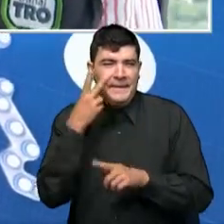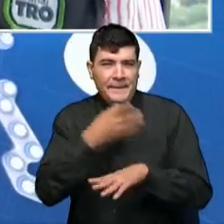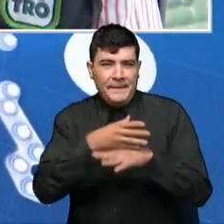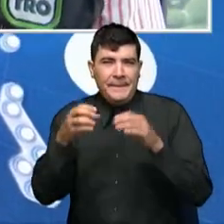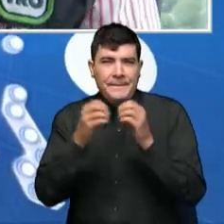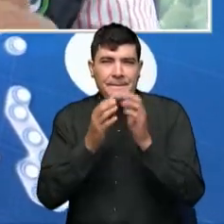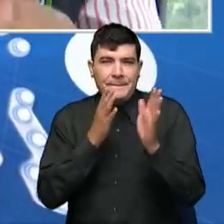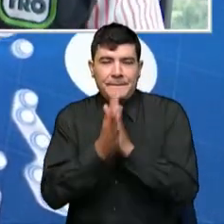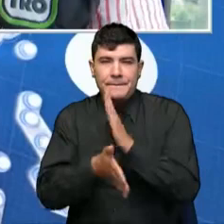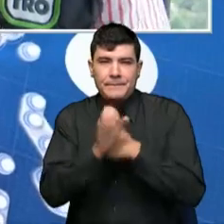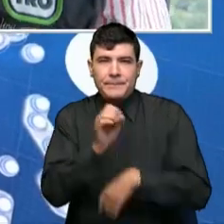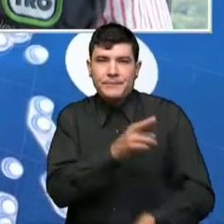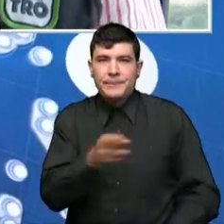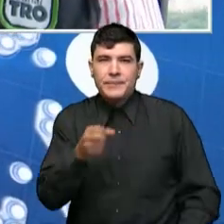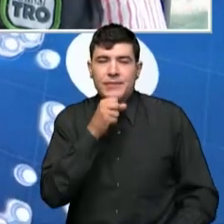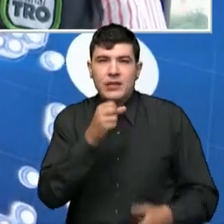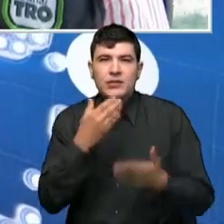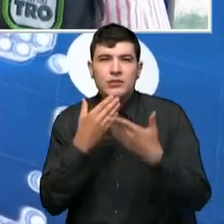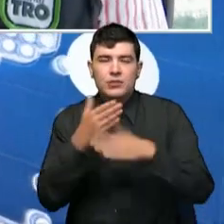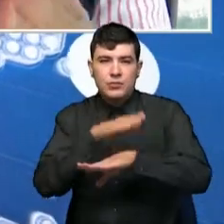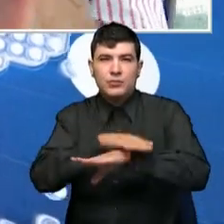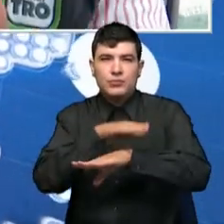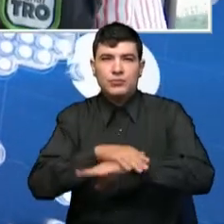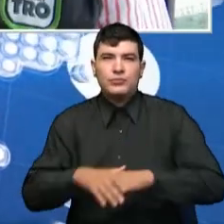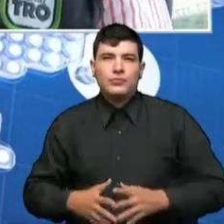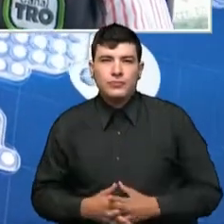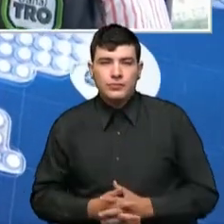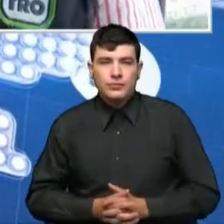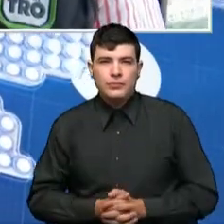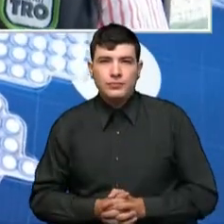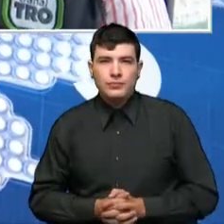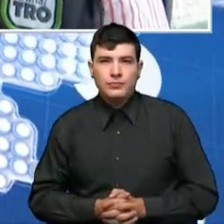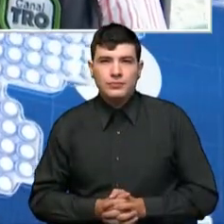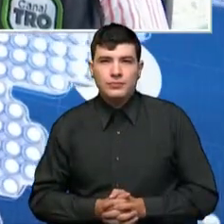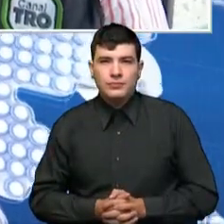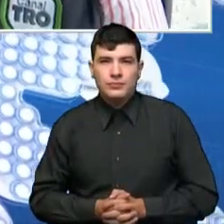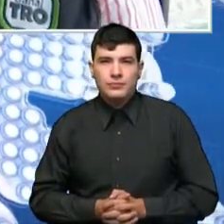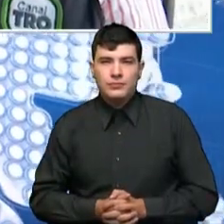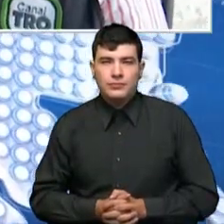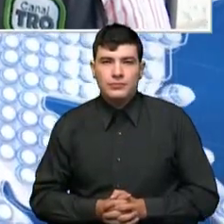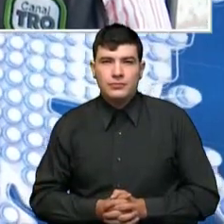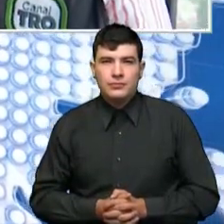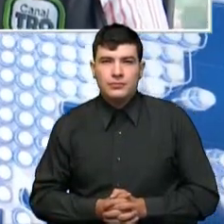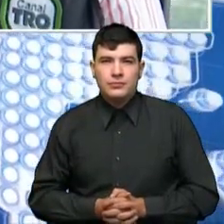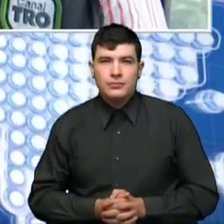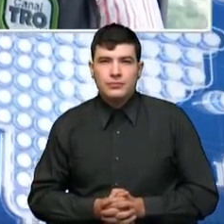a la Policía Nacional. Información que tenemos a esta hora. Continúen ustedes en nuestro centro de noticias. Buenas tardes.